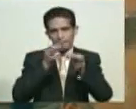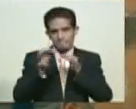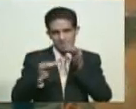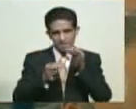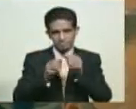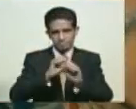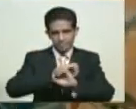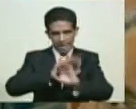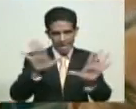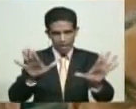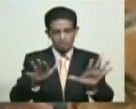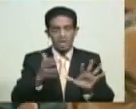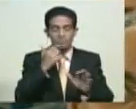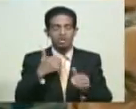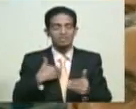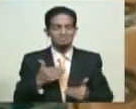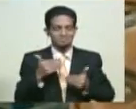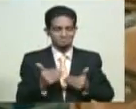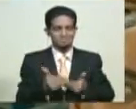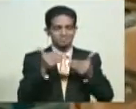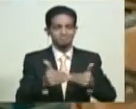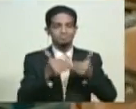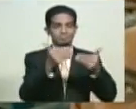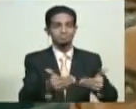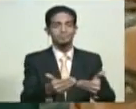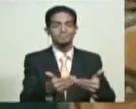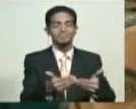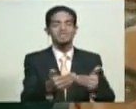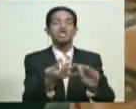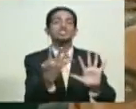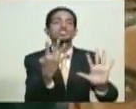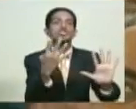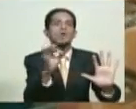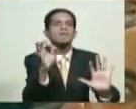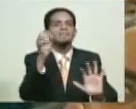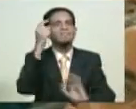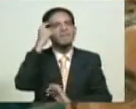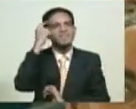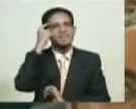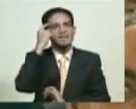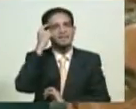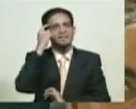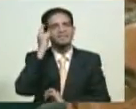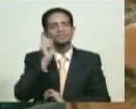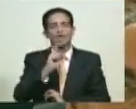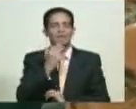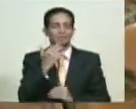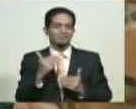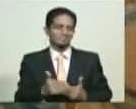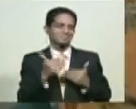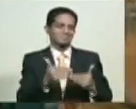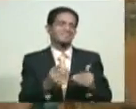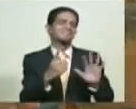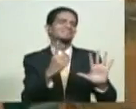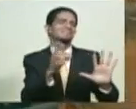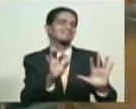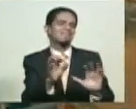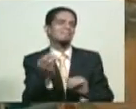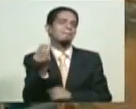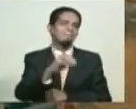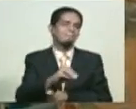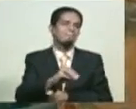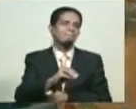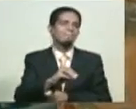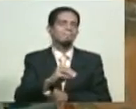90 días no es que son consecuencia de 60 días, pueden ser más, pueden ser